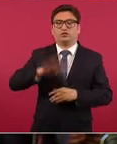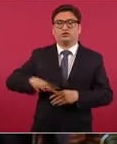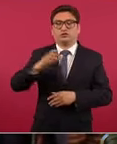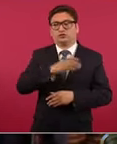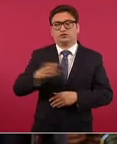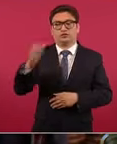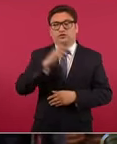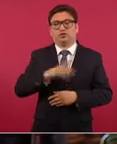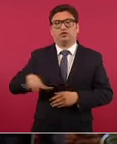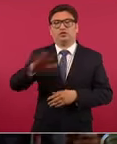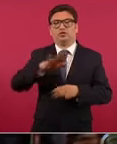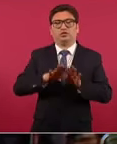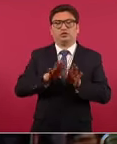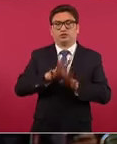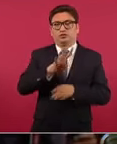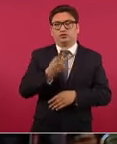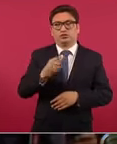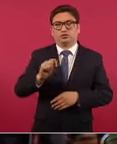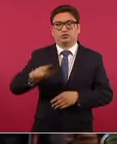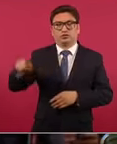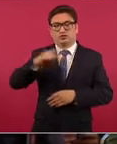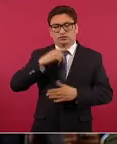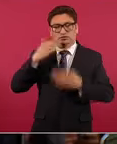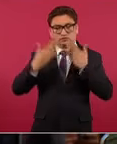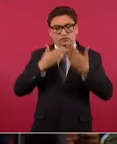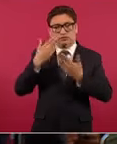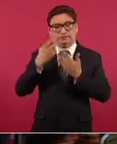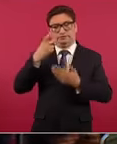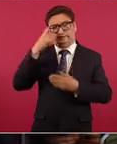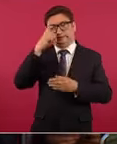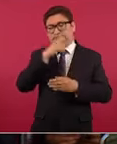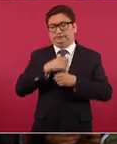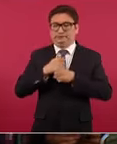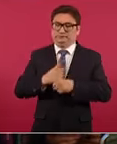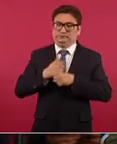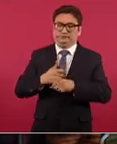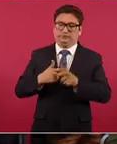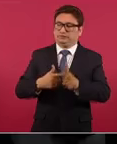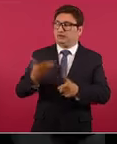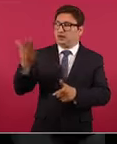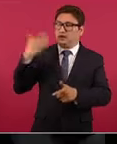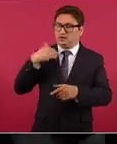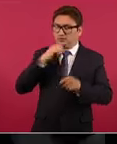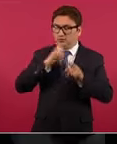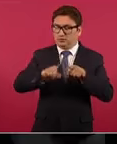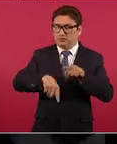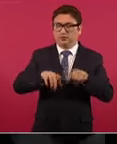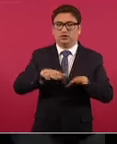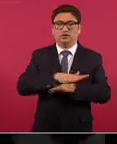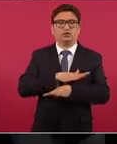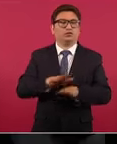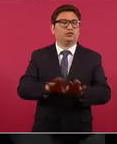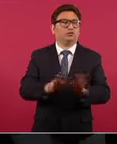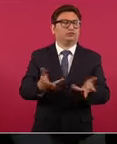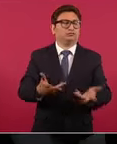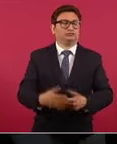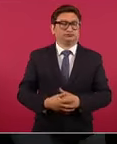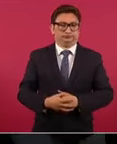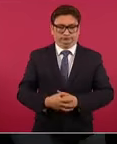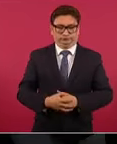evitar que en plena 4t estudiantes estén pasando lo que pasaban ya los esenios anteriores bueno es que es un